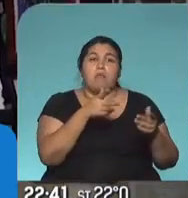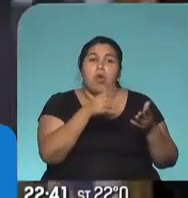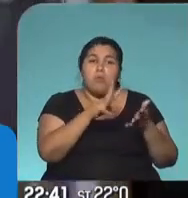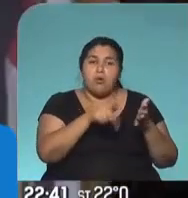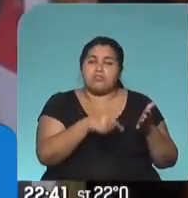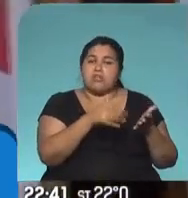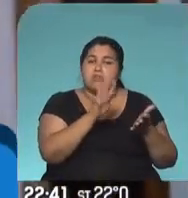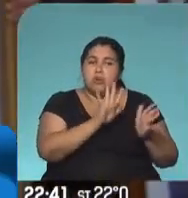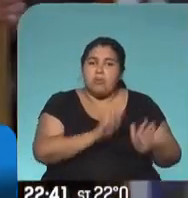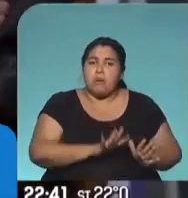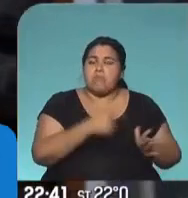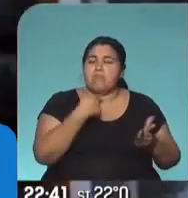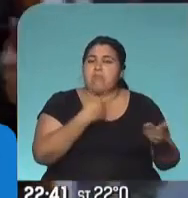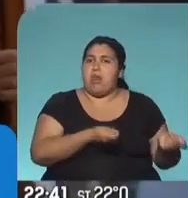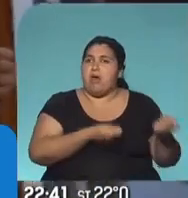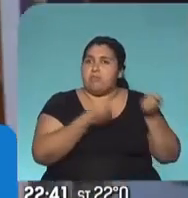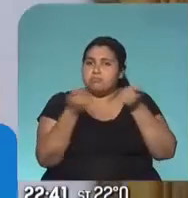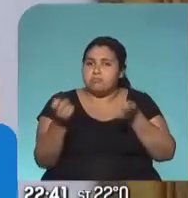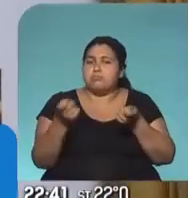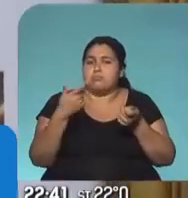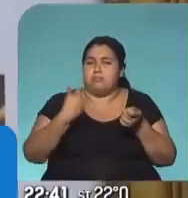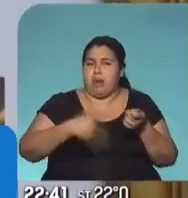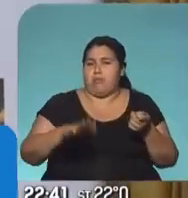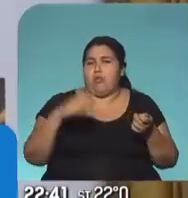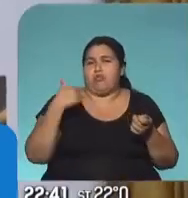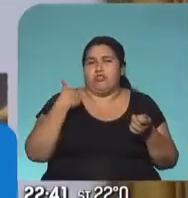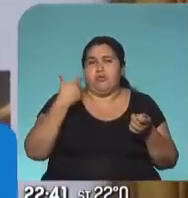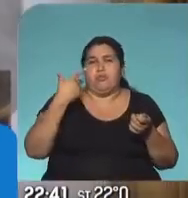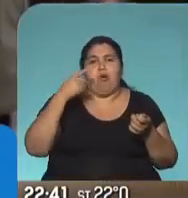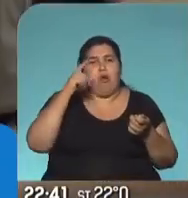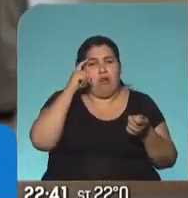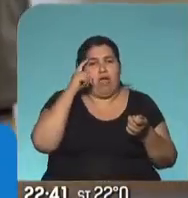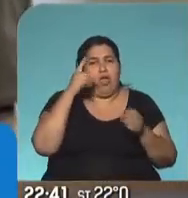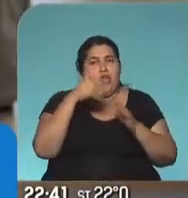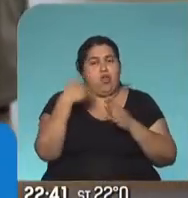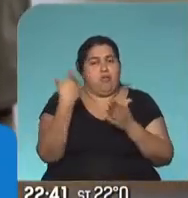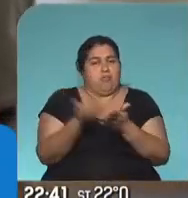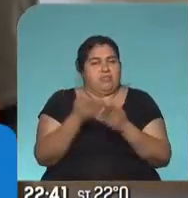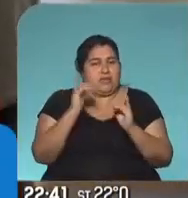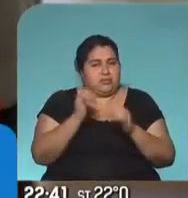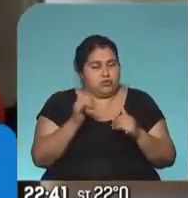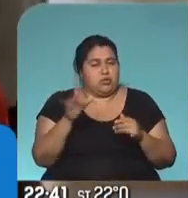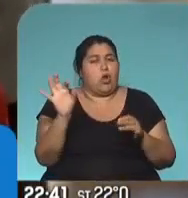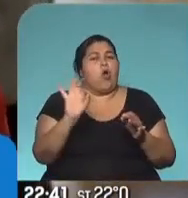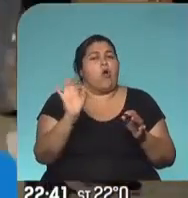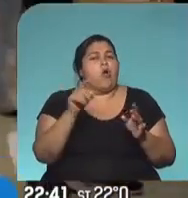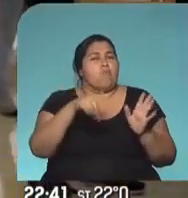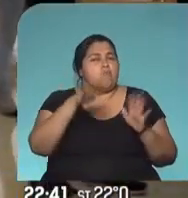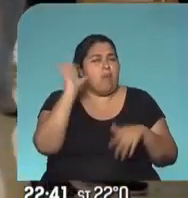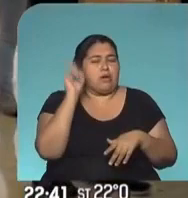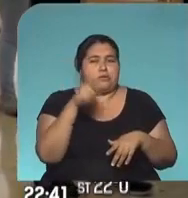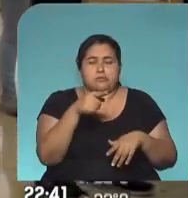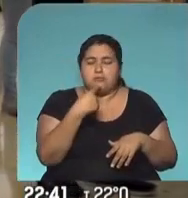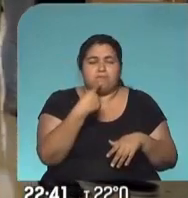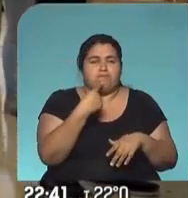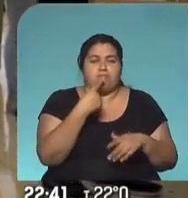para aprobarlo en el Parlamento durante el primer trimestre del próximo año. Una pulseada con final